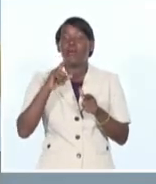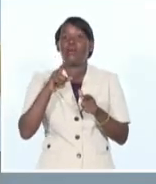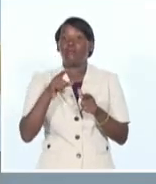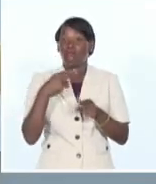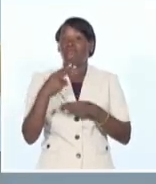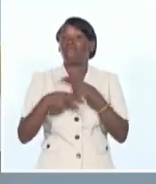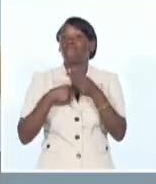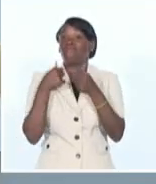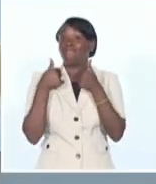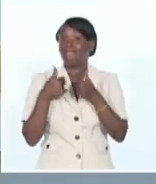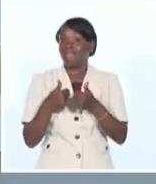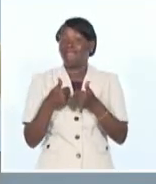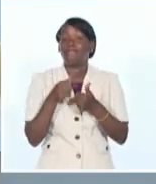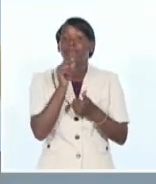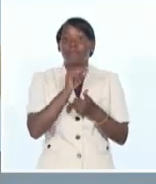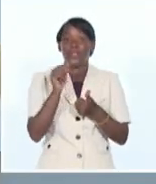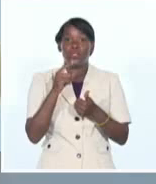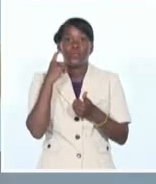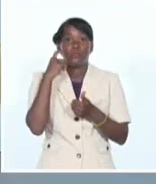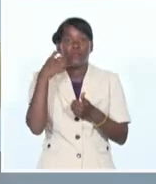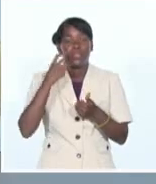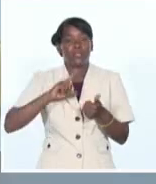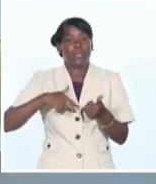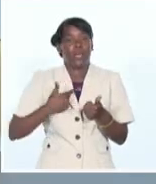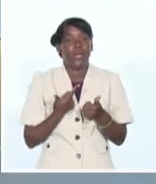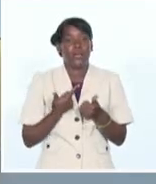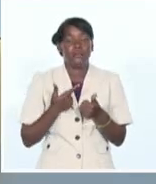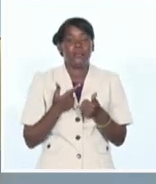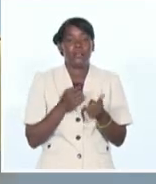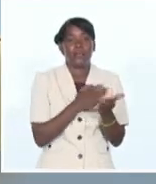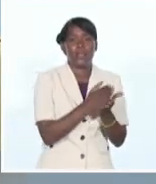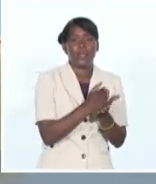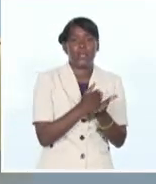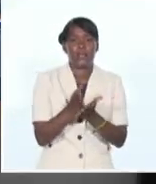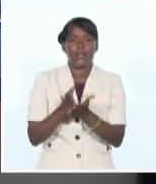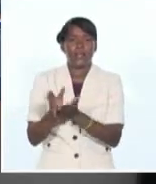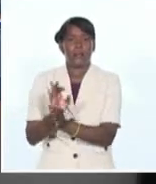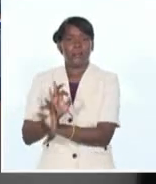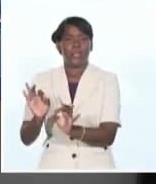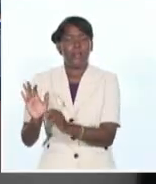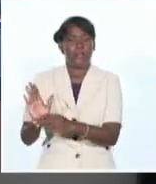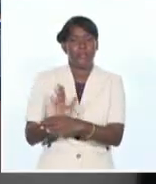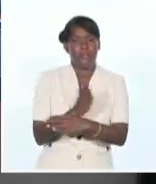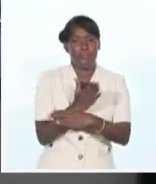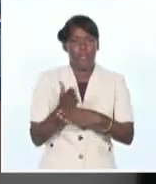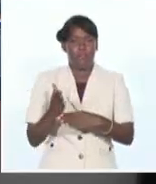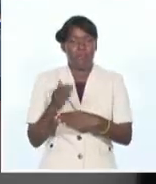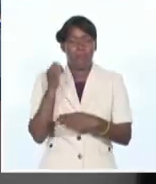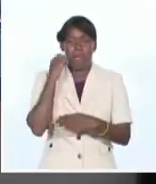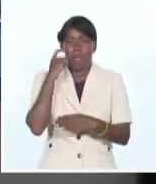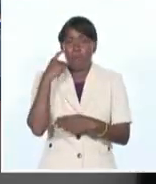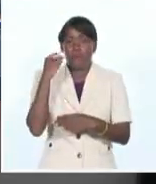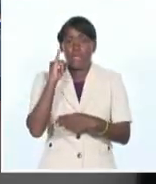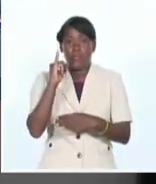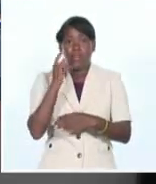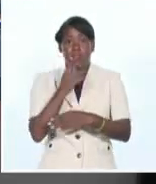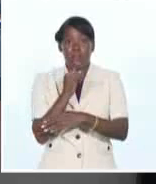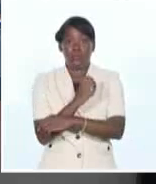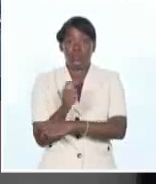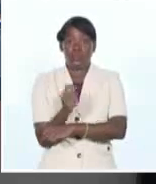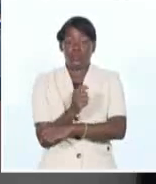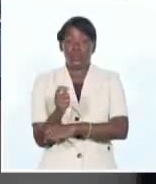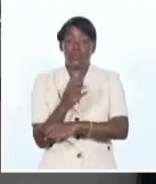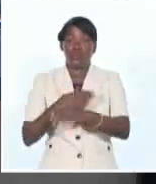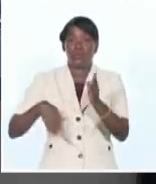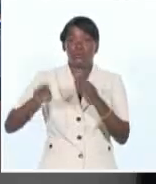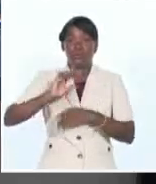referentes artísticos en todas las especialidades, con particular énfasis en instructor de arte, que es la nueva especialidad que cuidamos